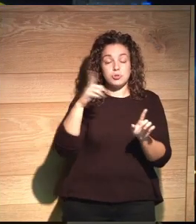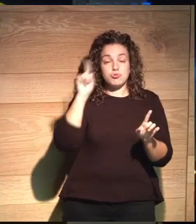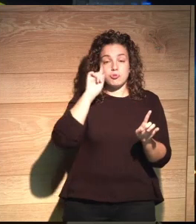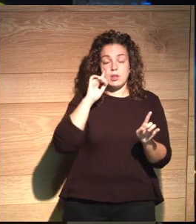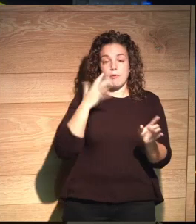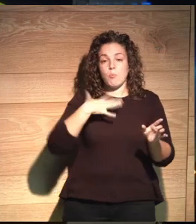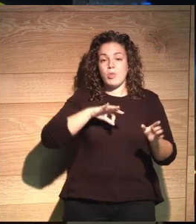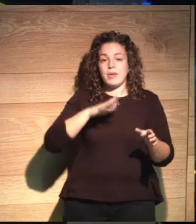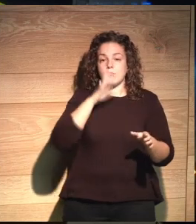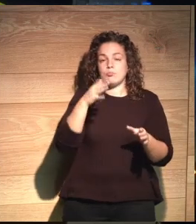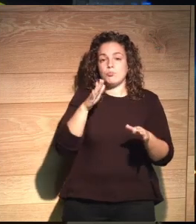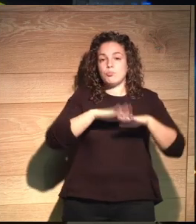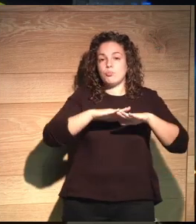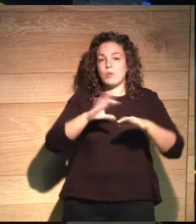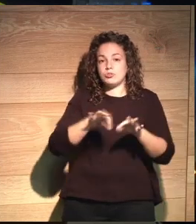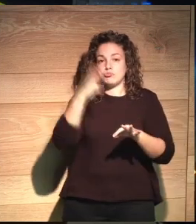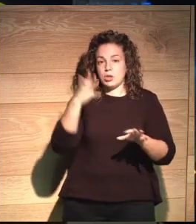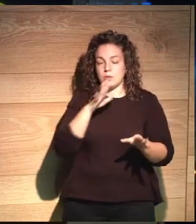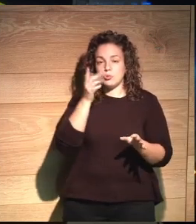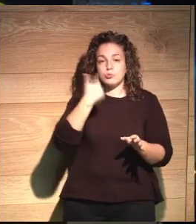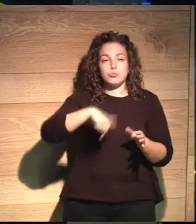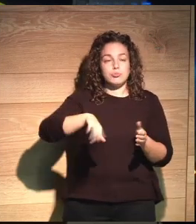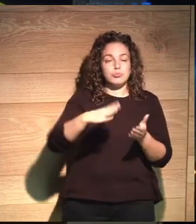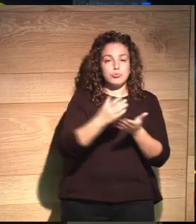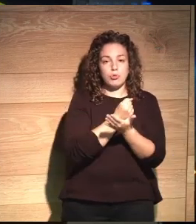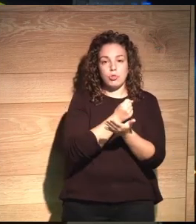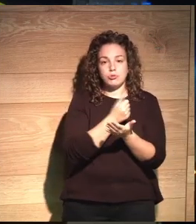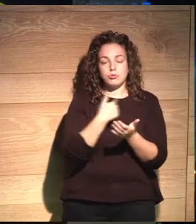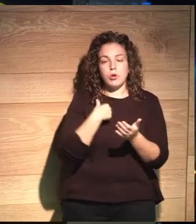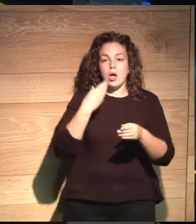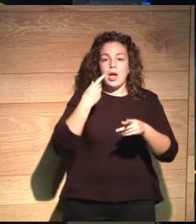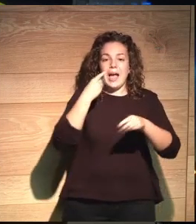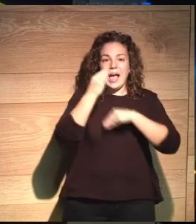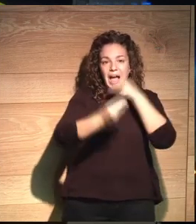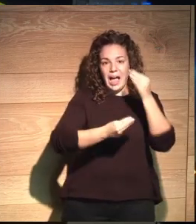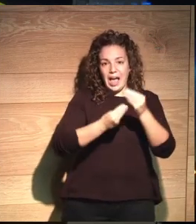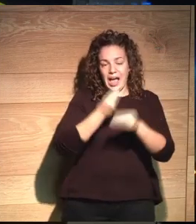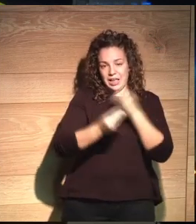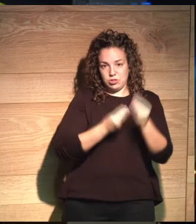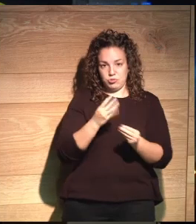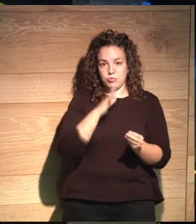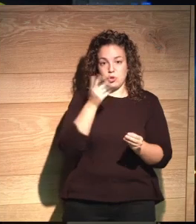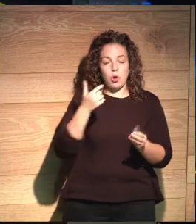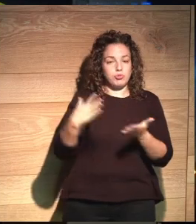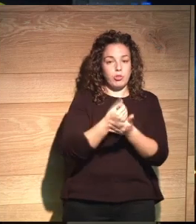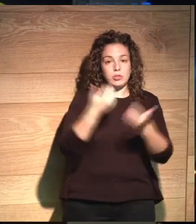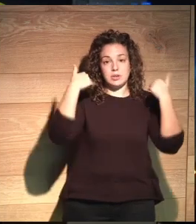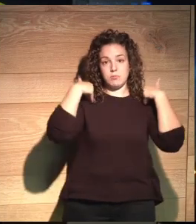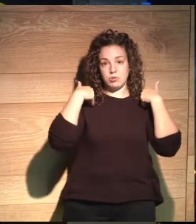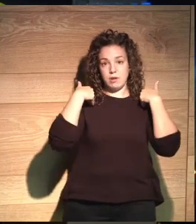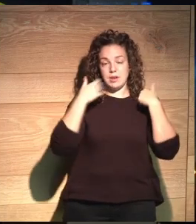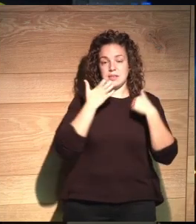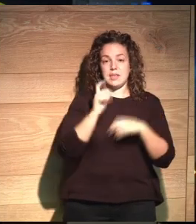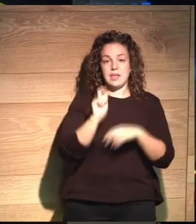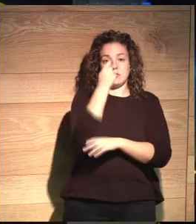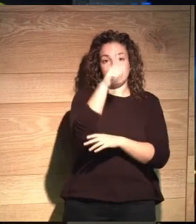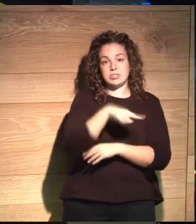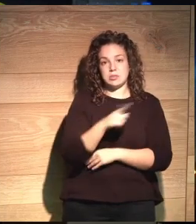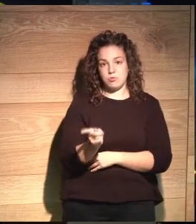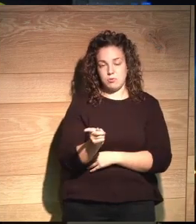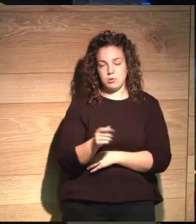azar todos contribuimos a determinarlo a través de nuestros actos pero todos somos igualmente responsables de su éxito